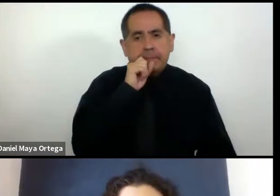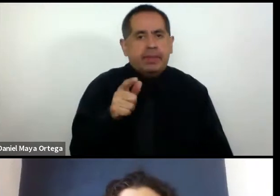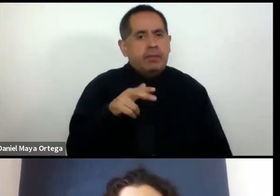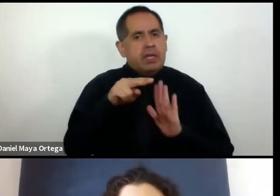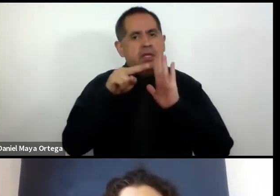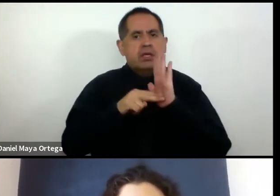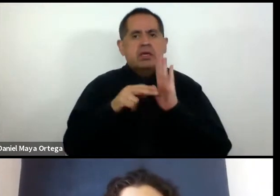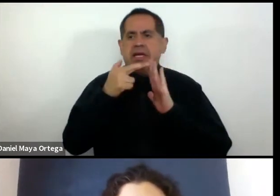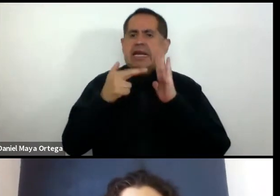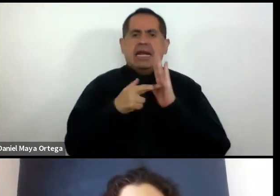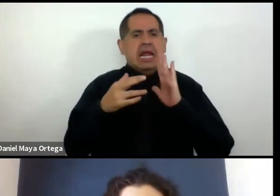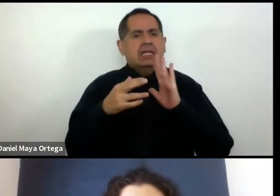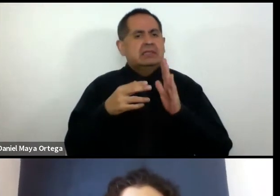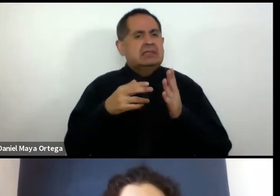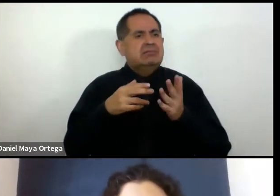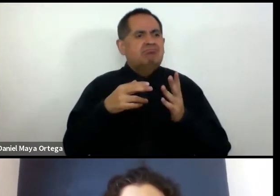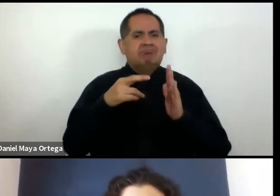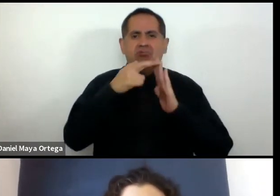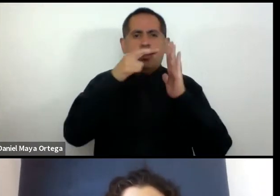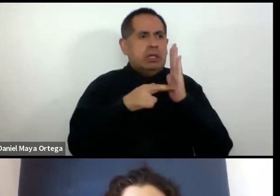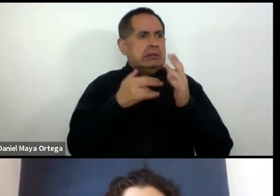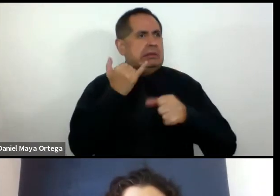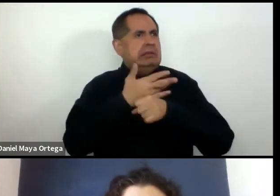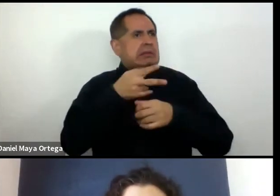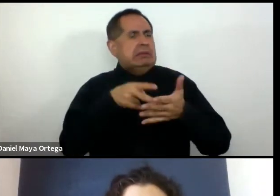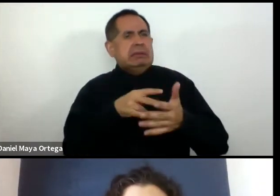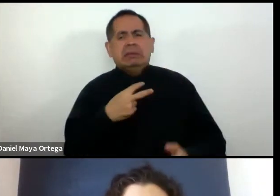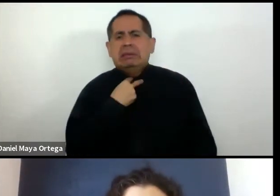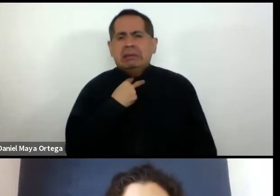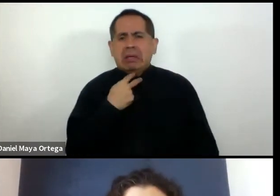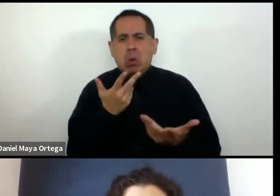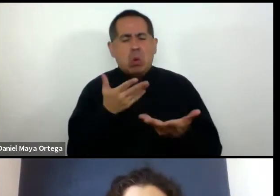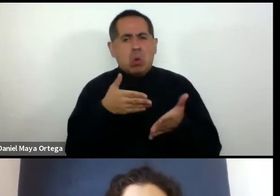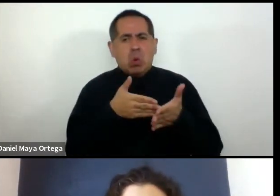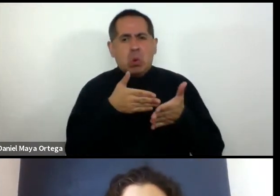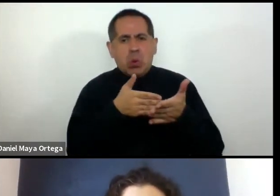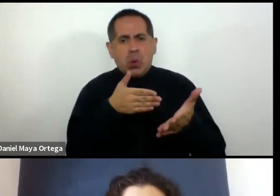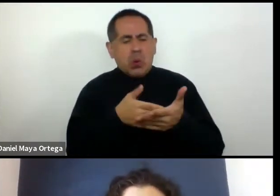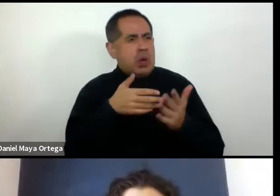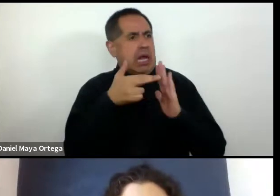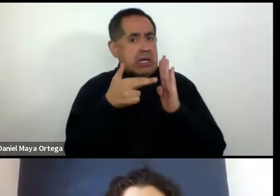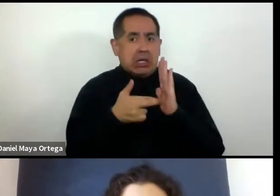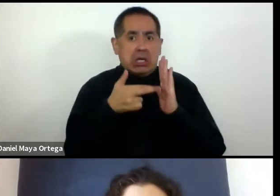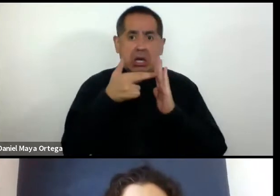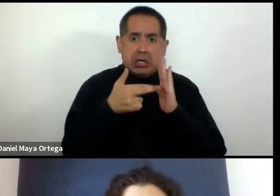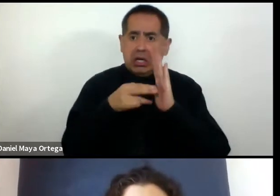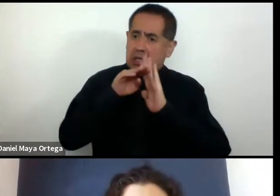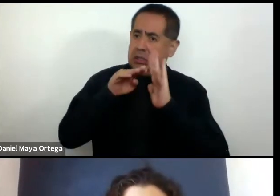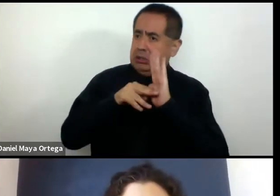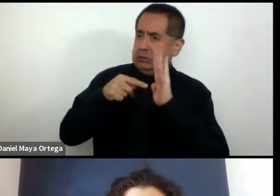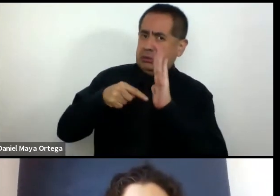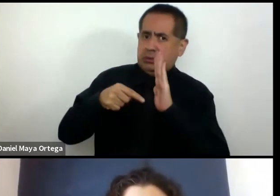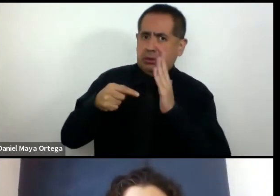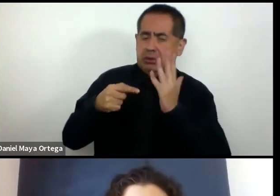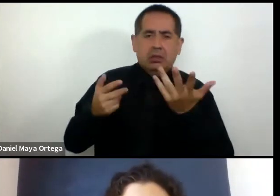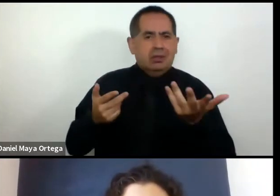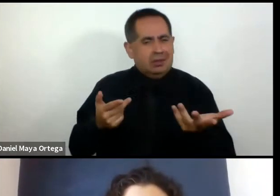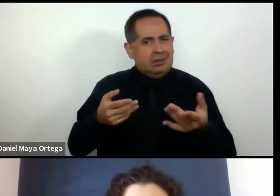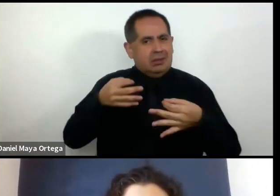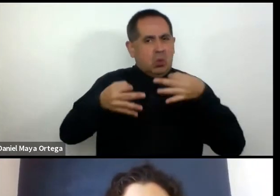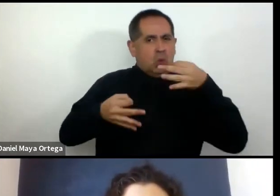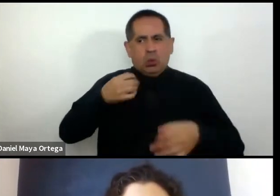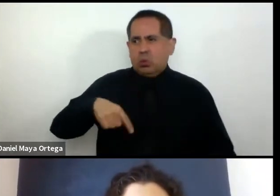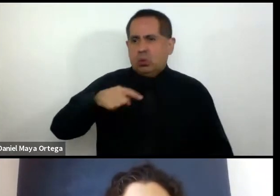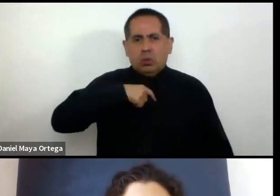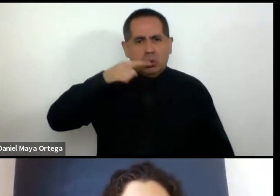Que me parece que este es de los principales problemas y dentro de los que más, como operadores del sistema de justicia, como